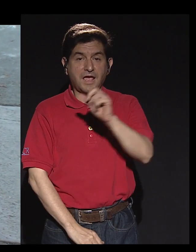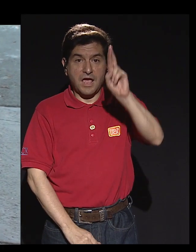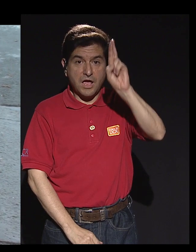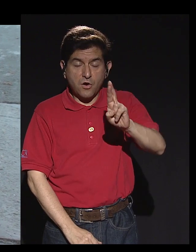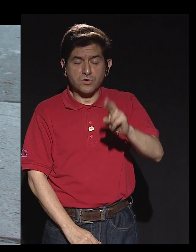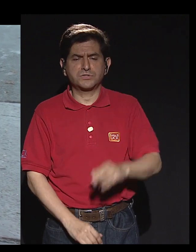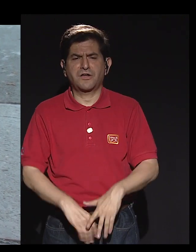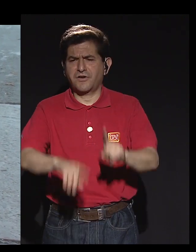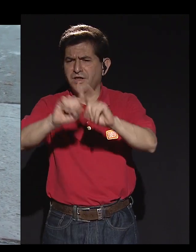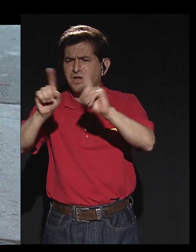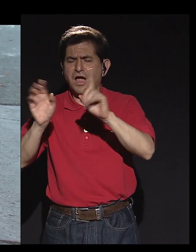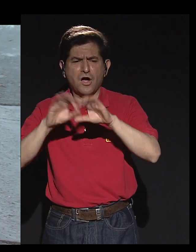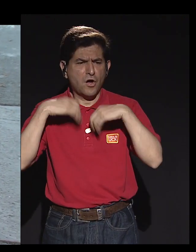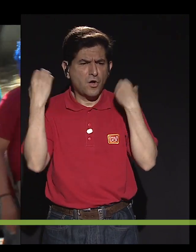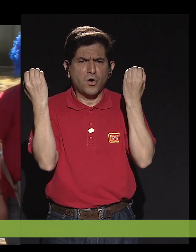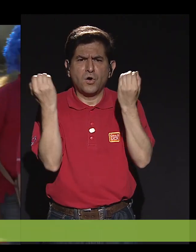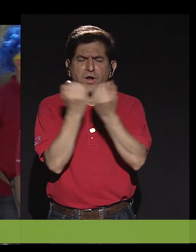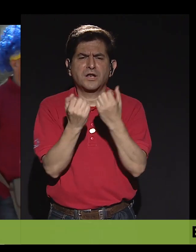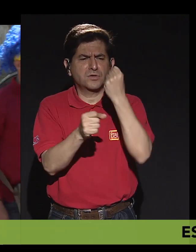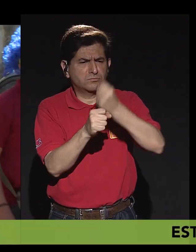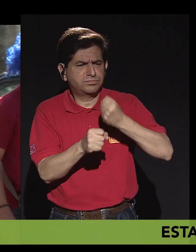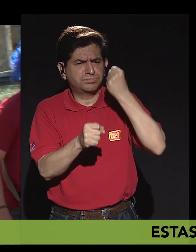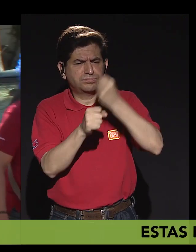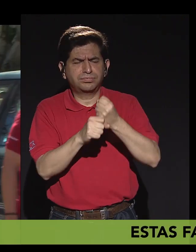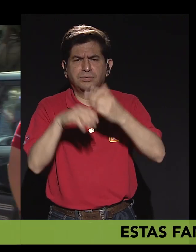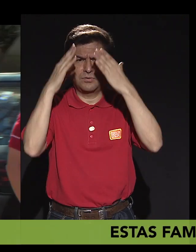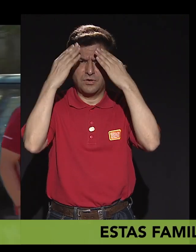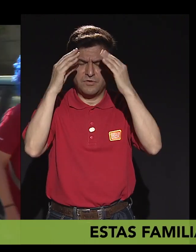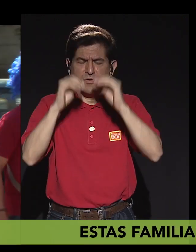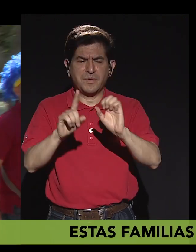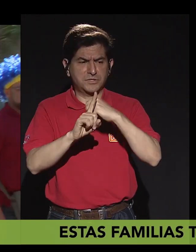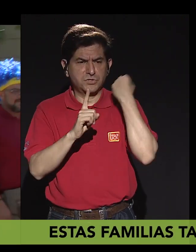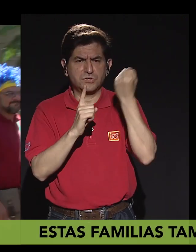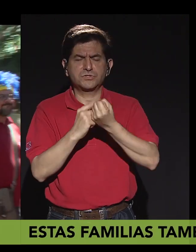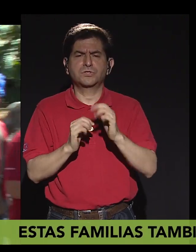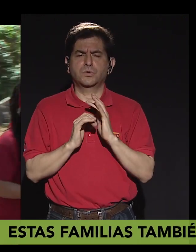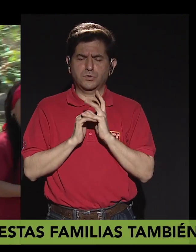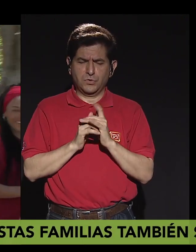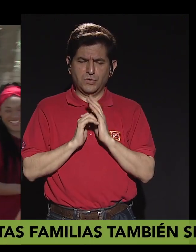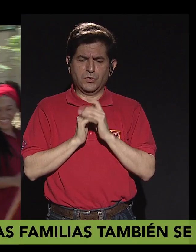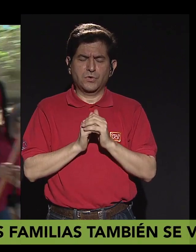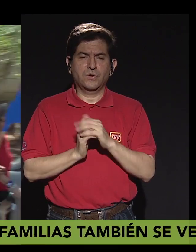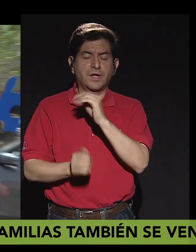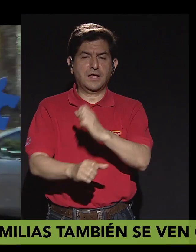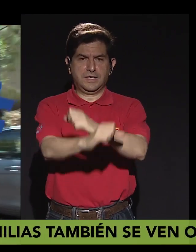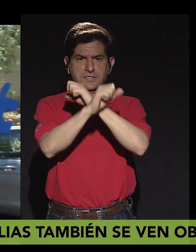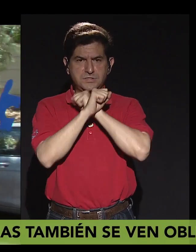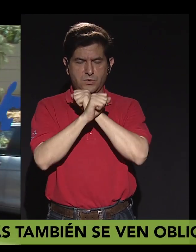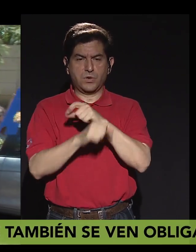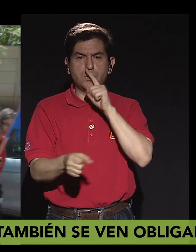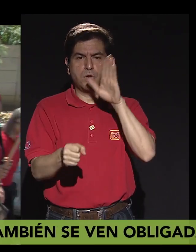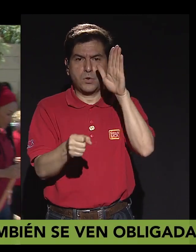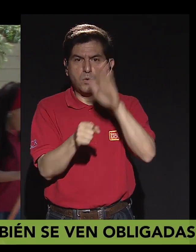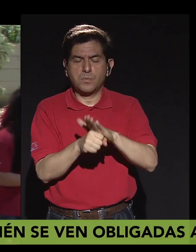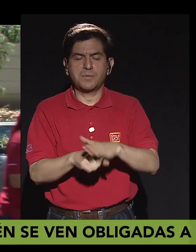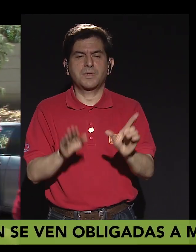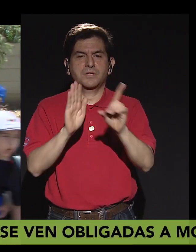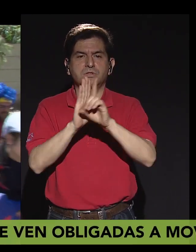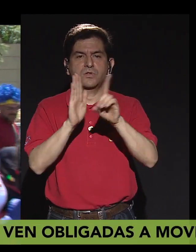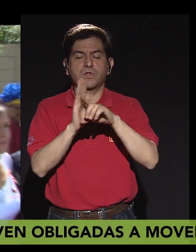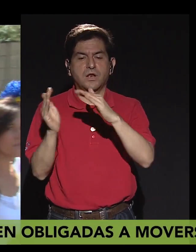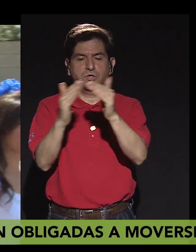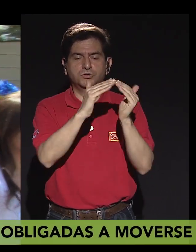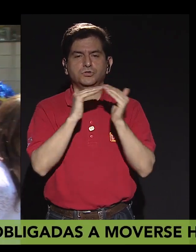En Costa Rica existen diversas organizaciones que trabajan por informar sobre la condición del autismo y por garantizar